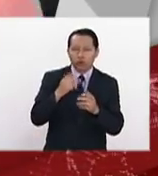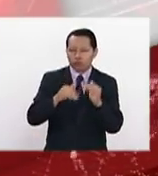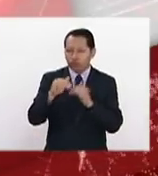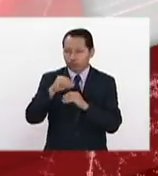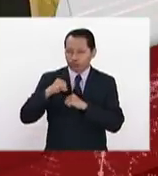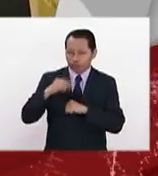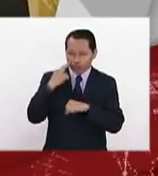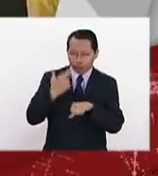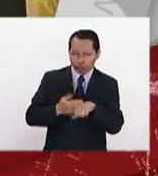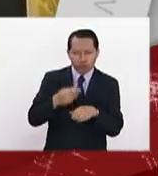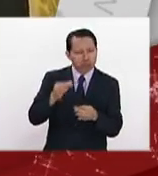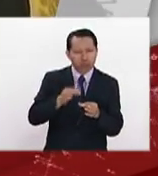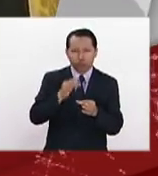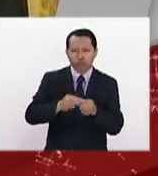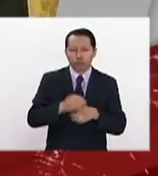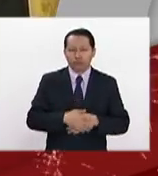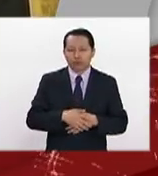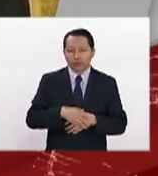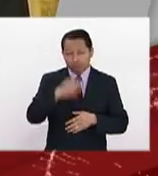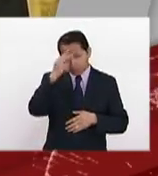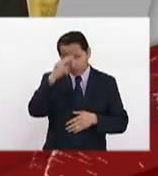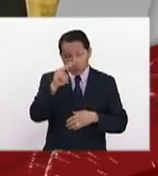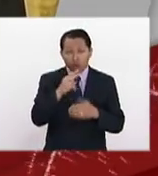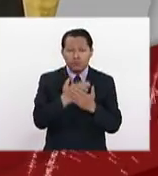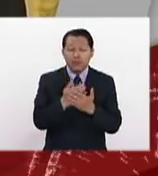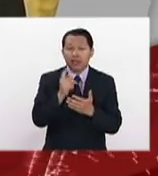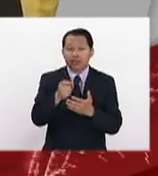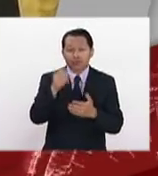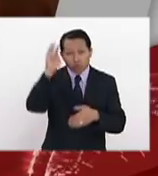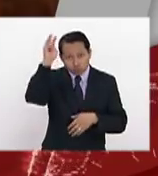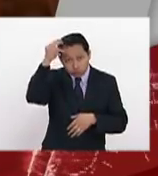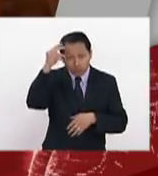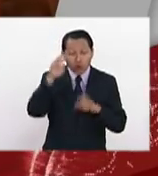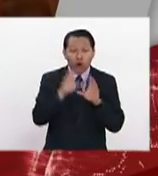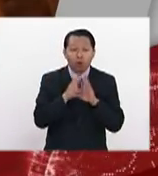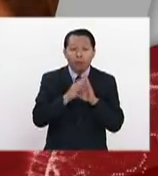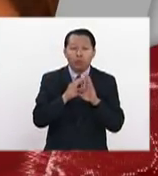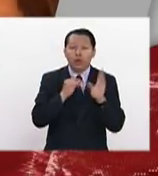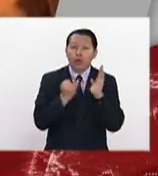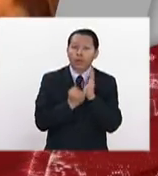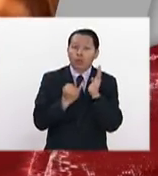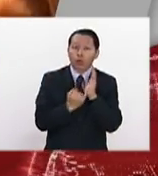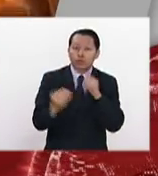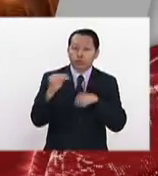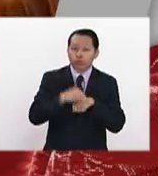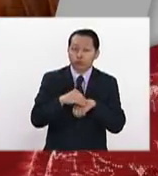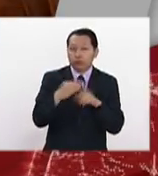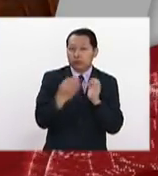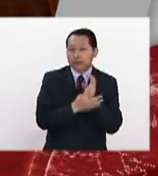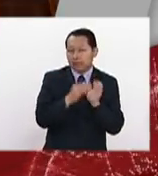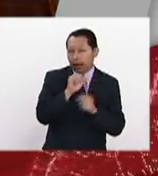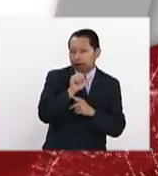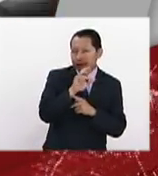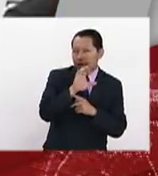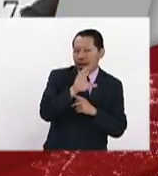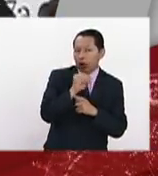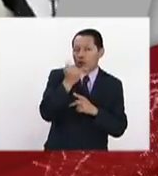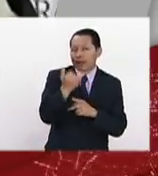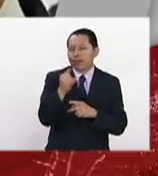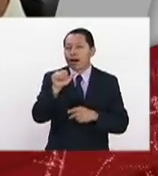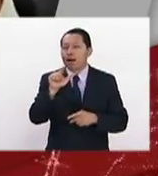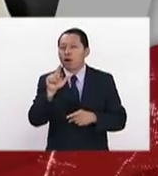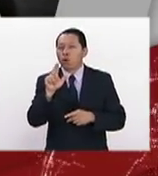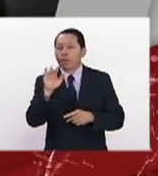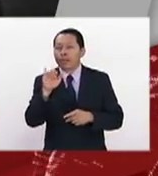cerrarlo. México espera no ser incluido en la decisión de Donald Trump de imponer aranceles al acero y al aluminio. Creemos en México